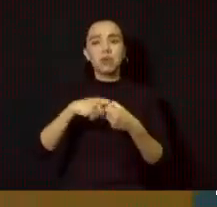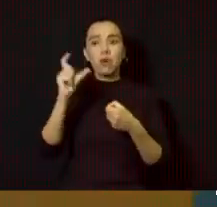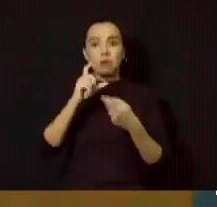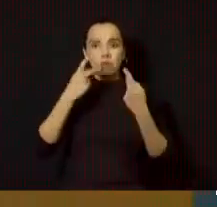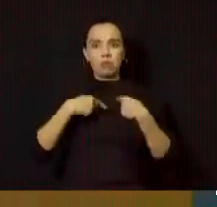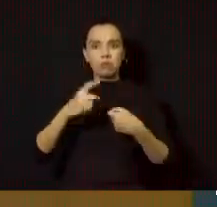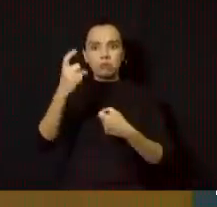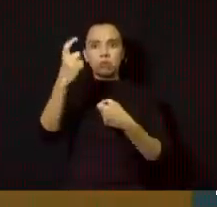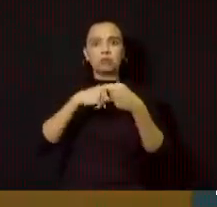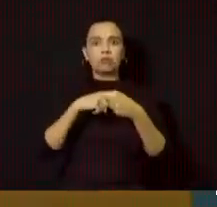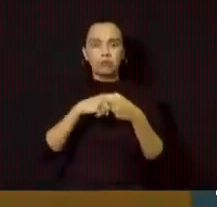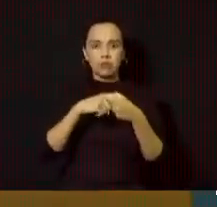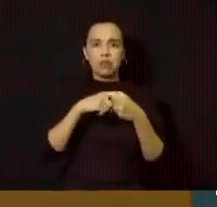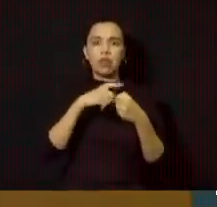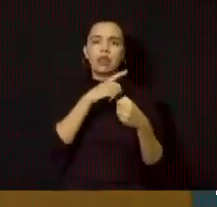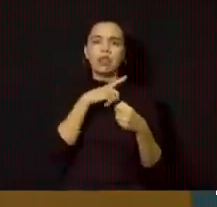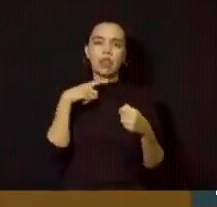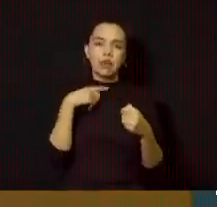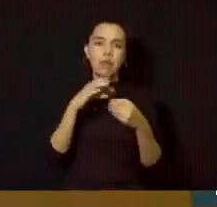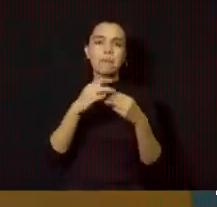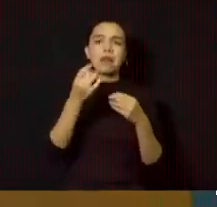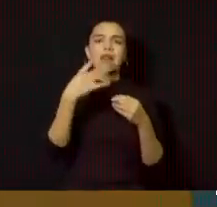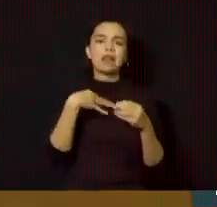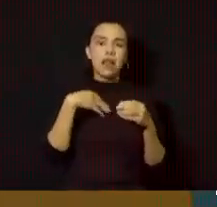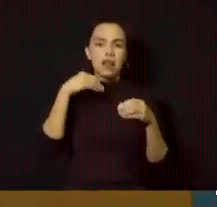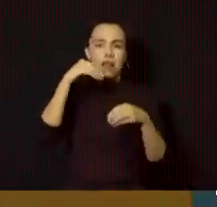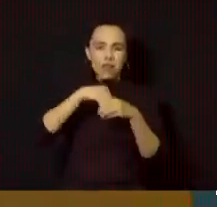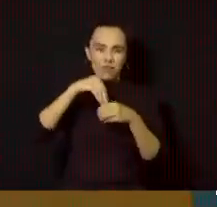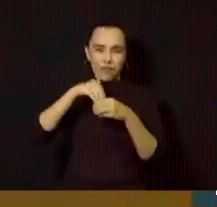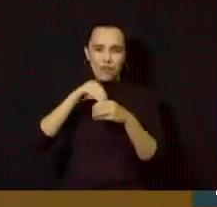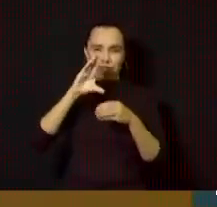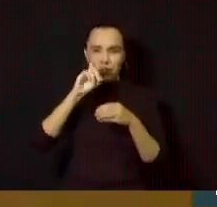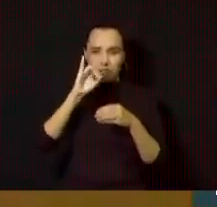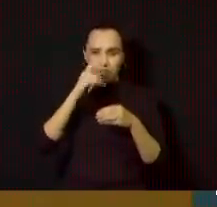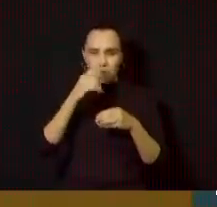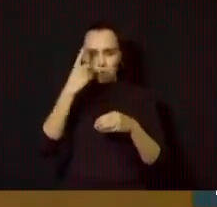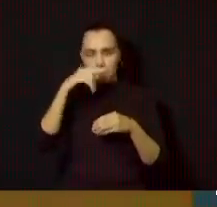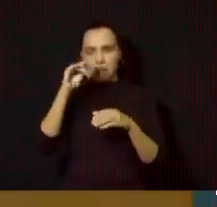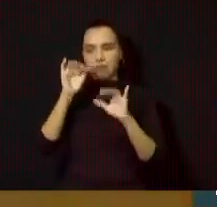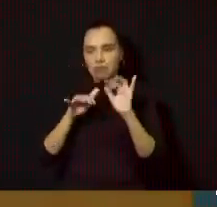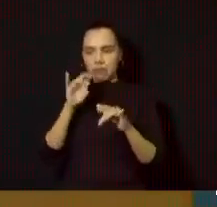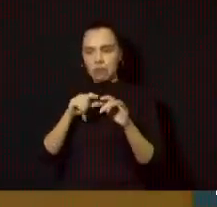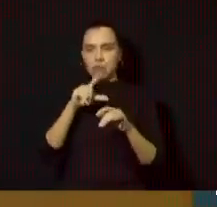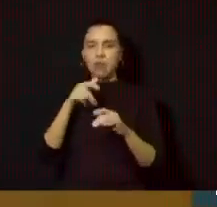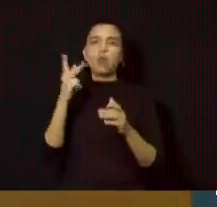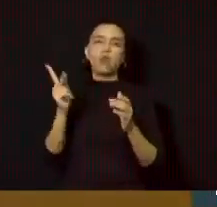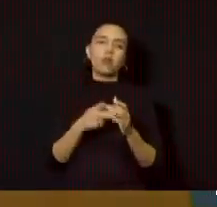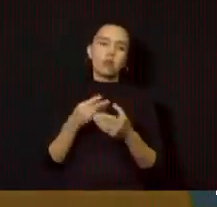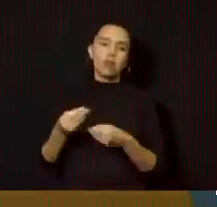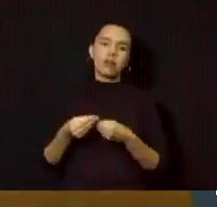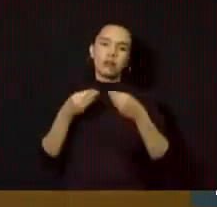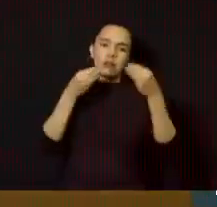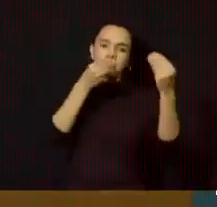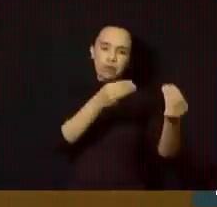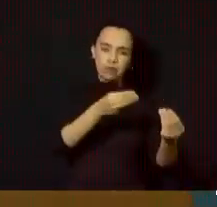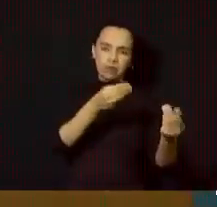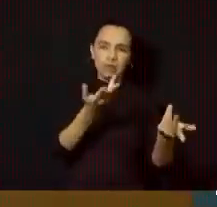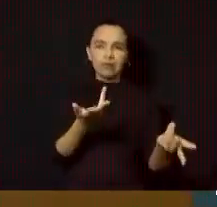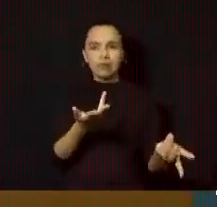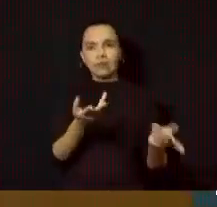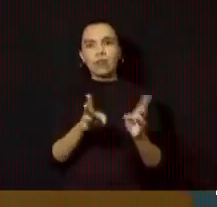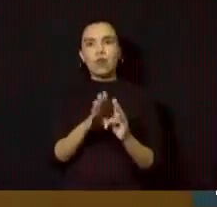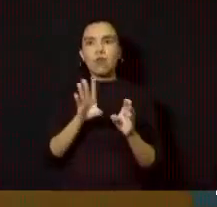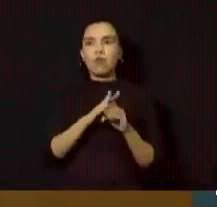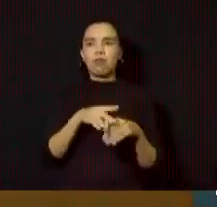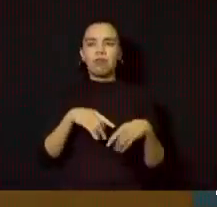afiliaba, tenía que mandar el código después para registrarlo, y después regresarlo otra vez, y en eso ya se iba como